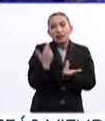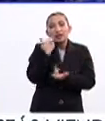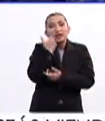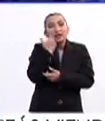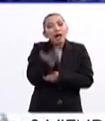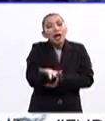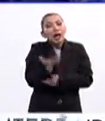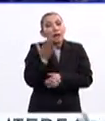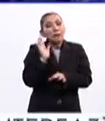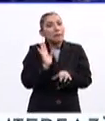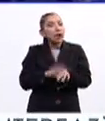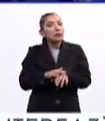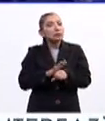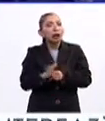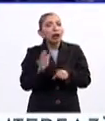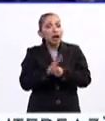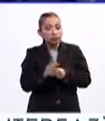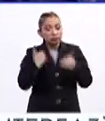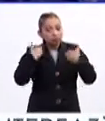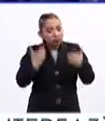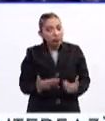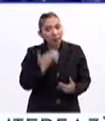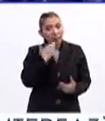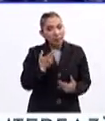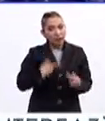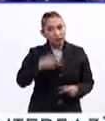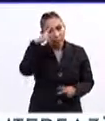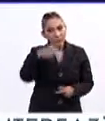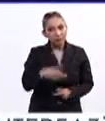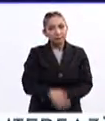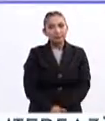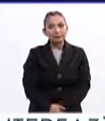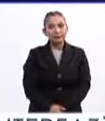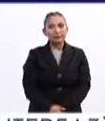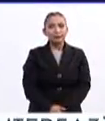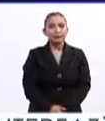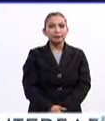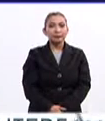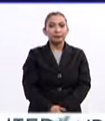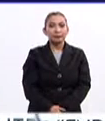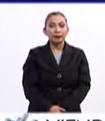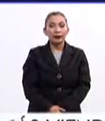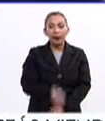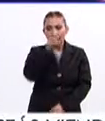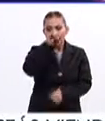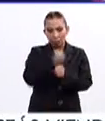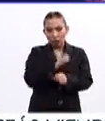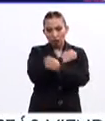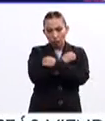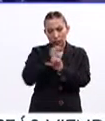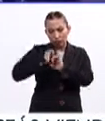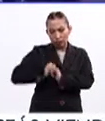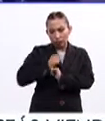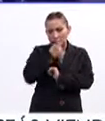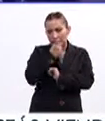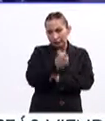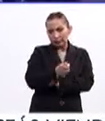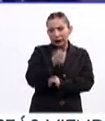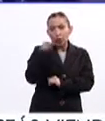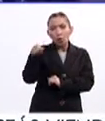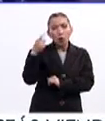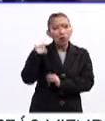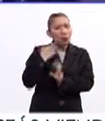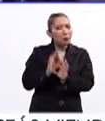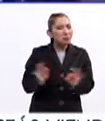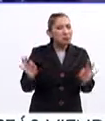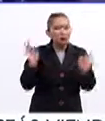buscan, sobre todo, ser buenos mexicanos. El secretario de Educación Pública también afirmó que uno de